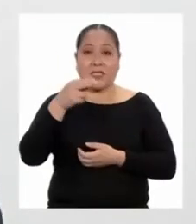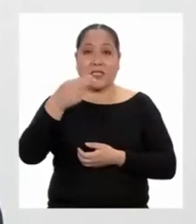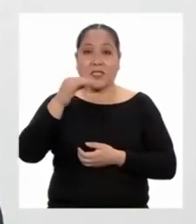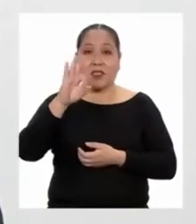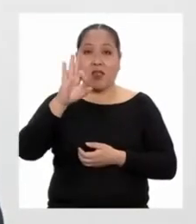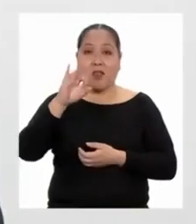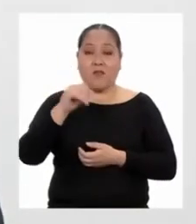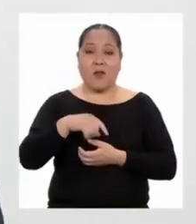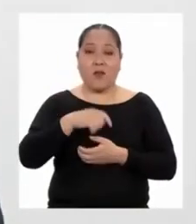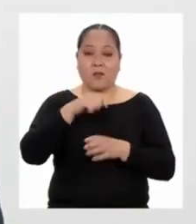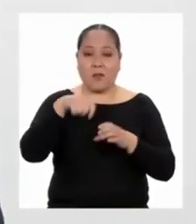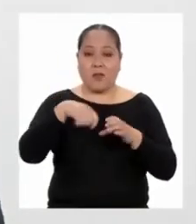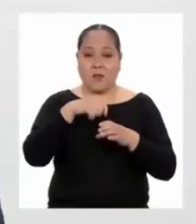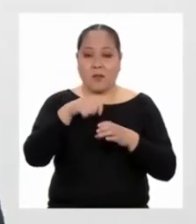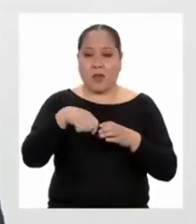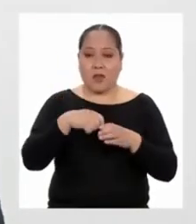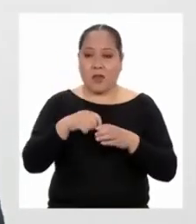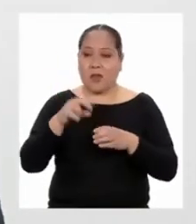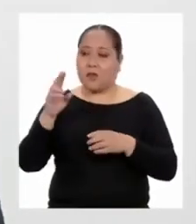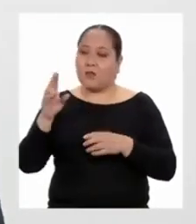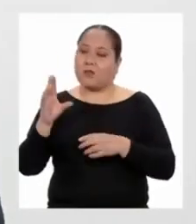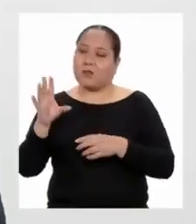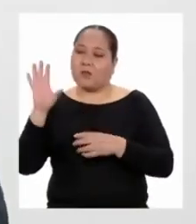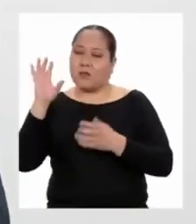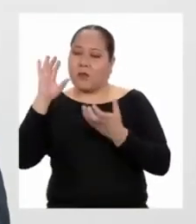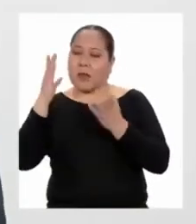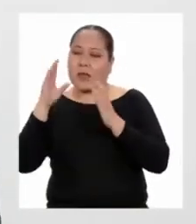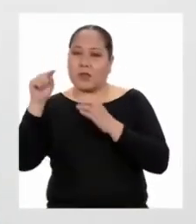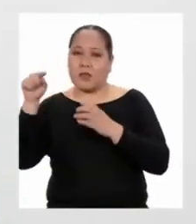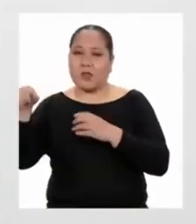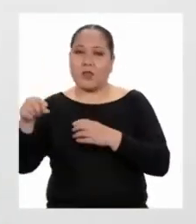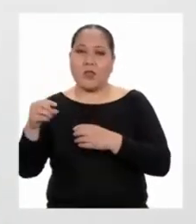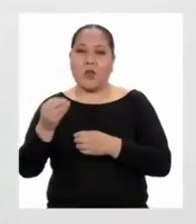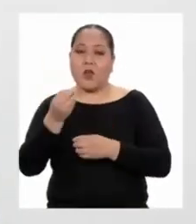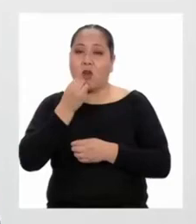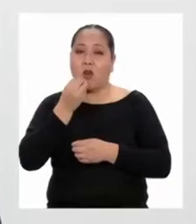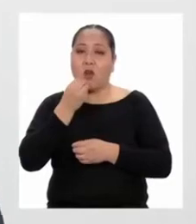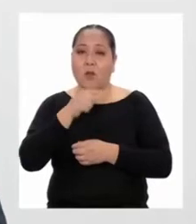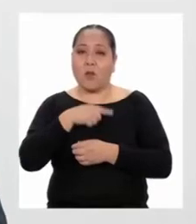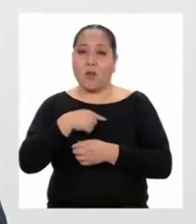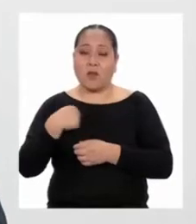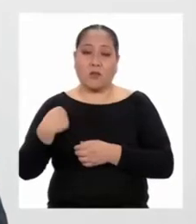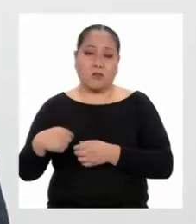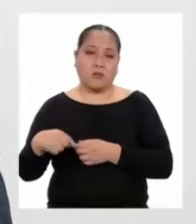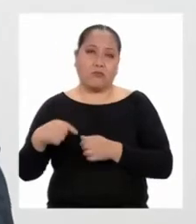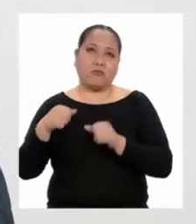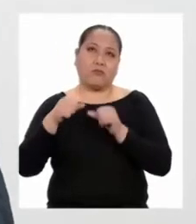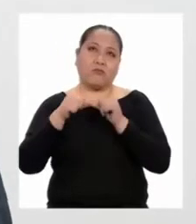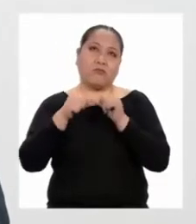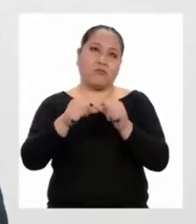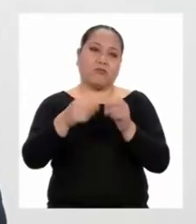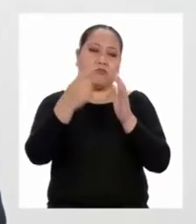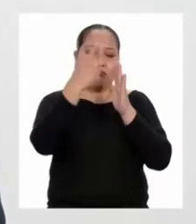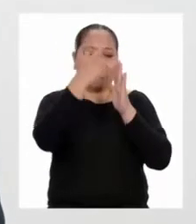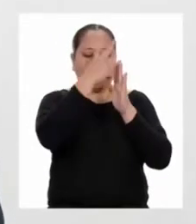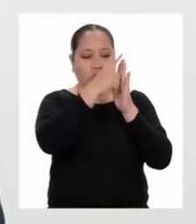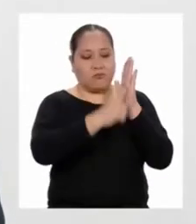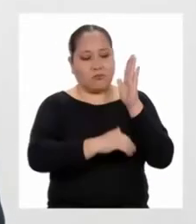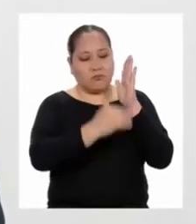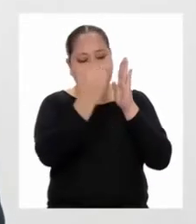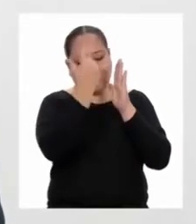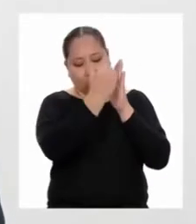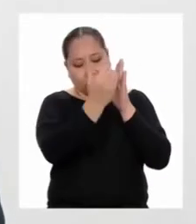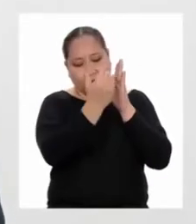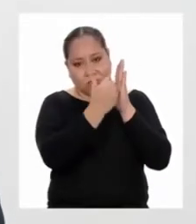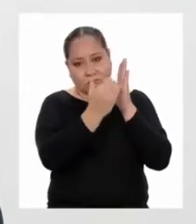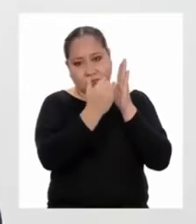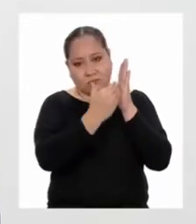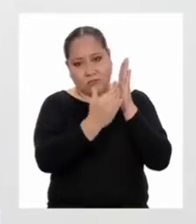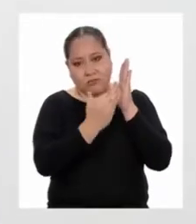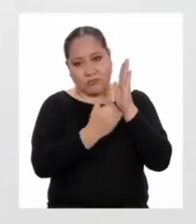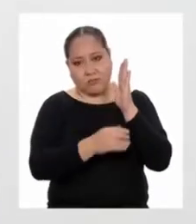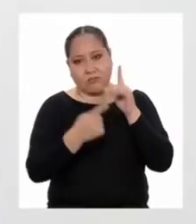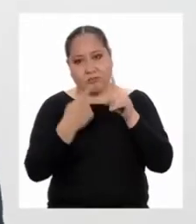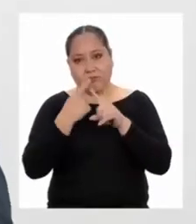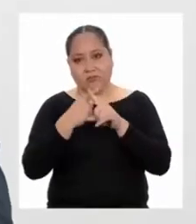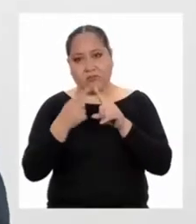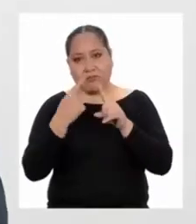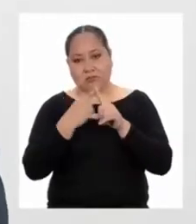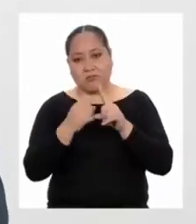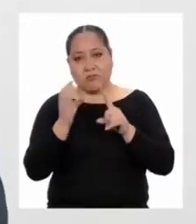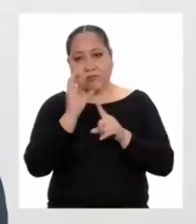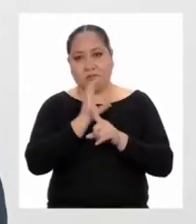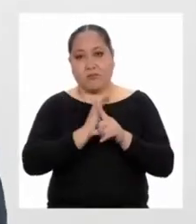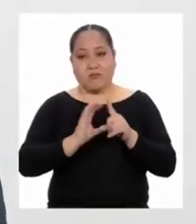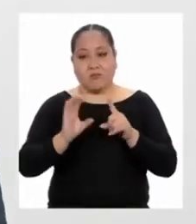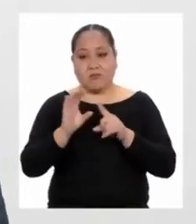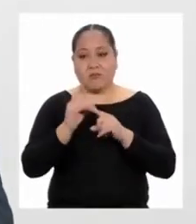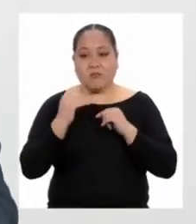y con insumos de procedencia china. Podríamos seguir enumerando las diferentes culturas que han influido e influyen